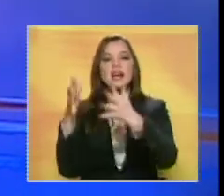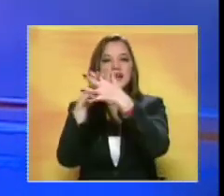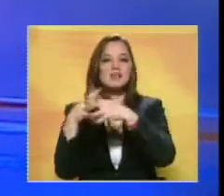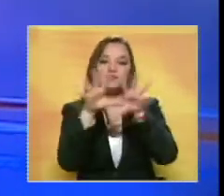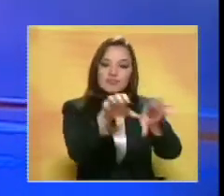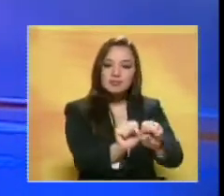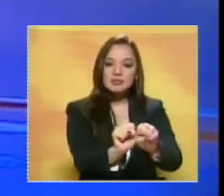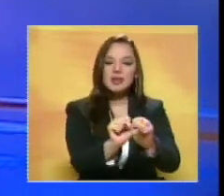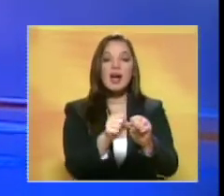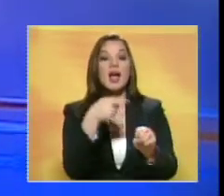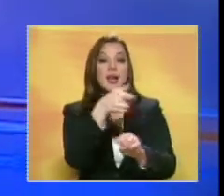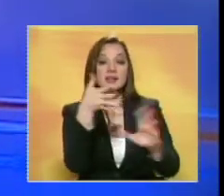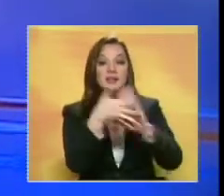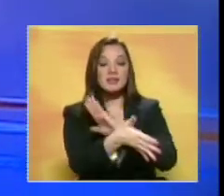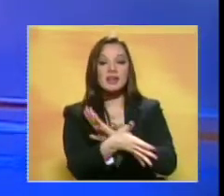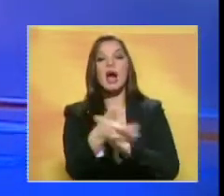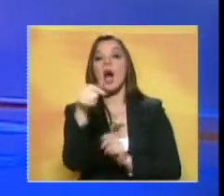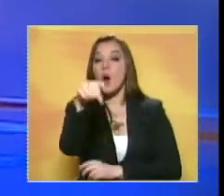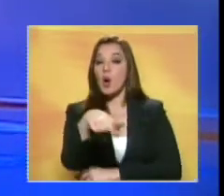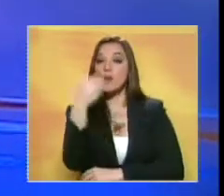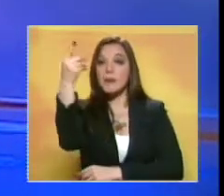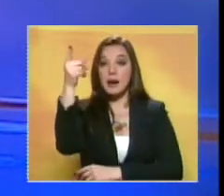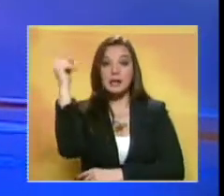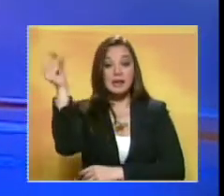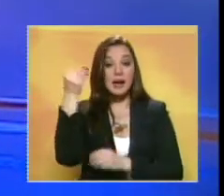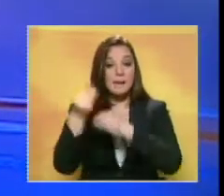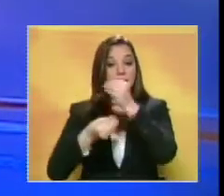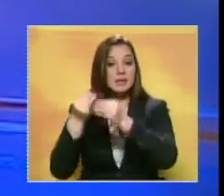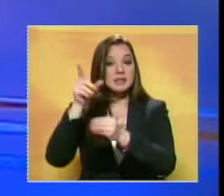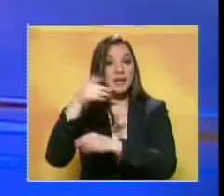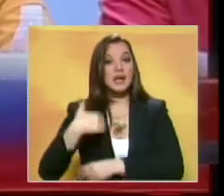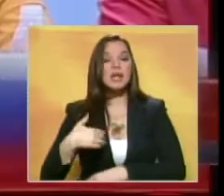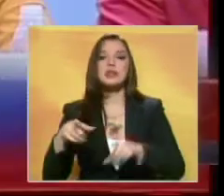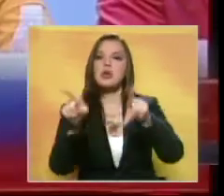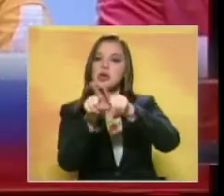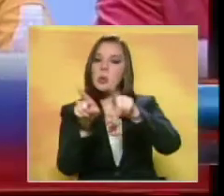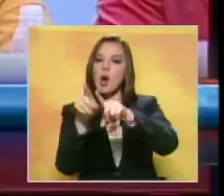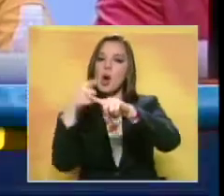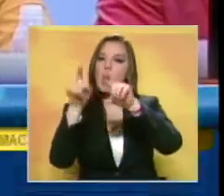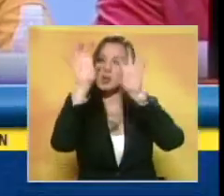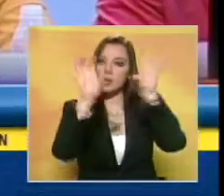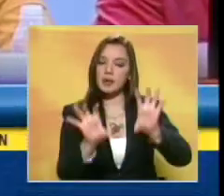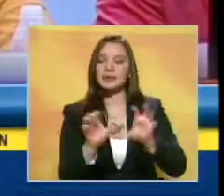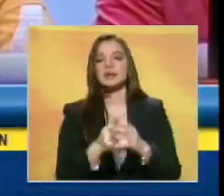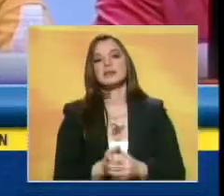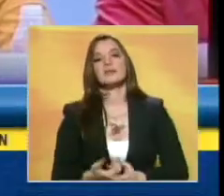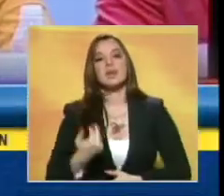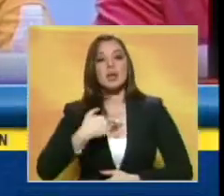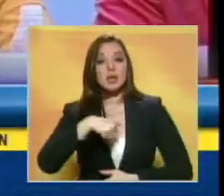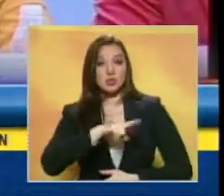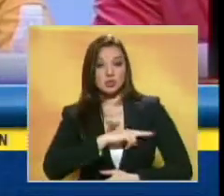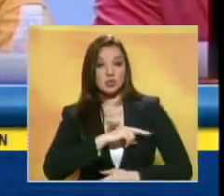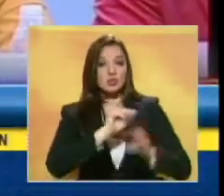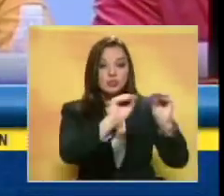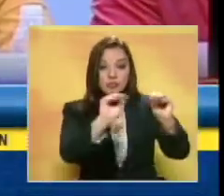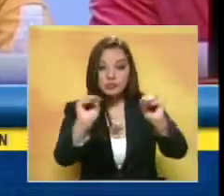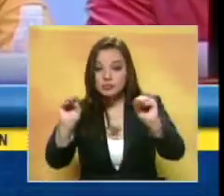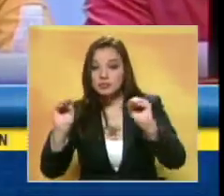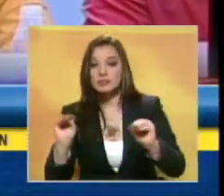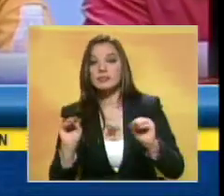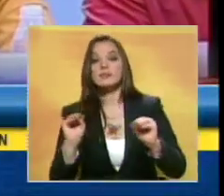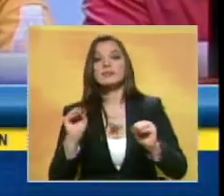capitalismo. Añadió que lo que hoy ocurre en Argentina ha ocurrido en otros países. Nosotros hacemos un llamado a que se entienda y se